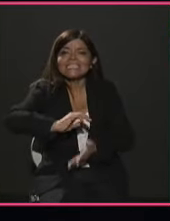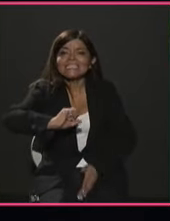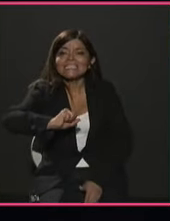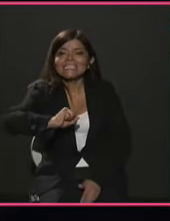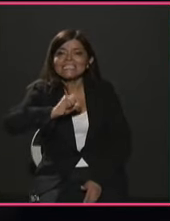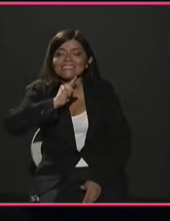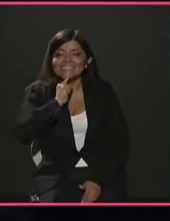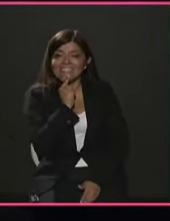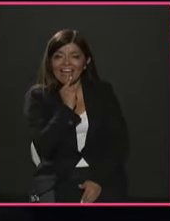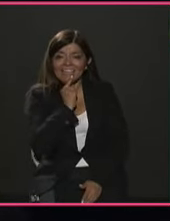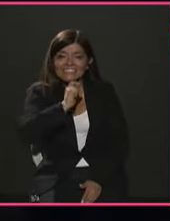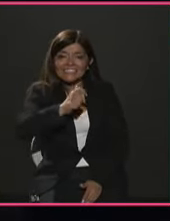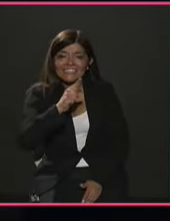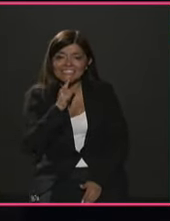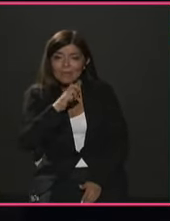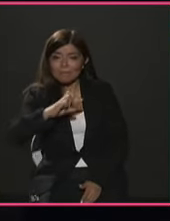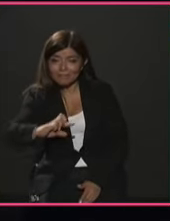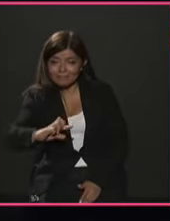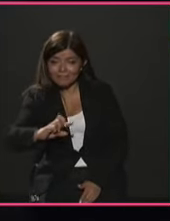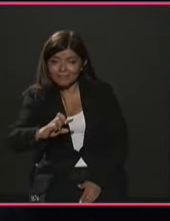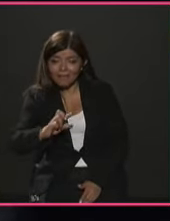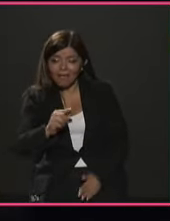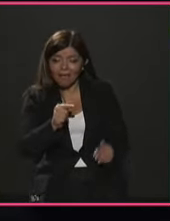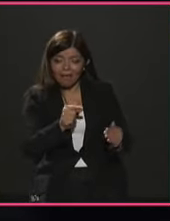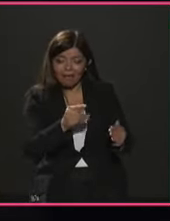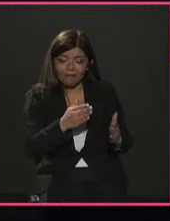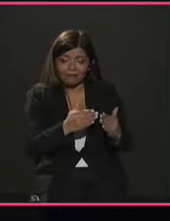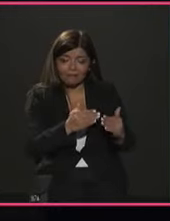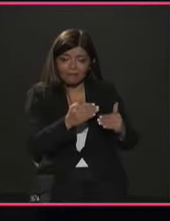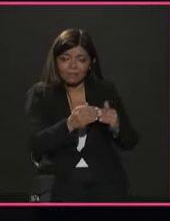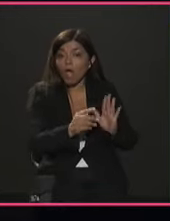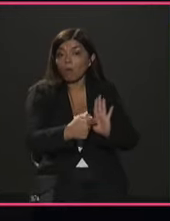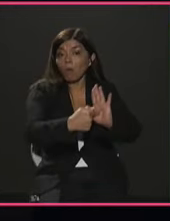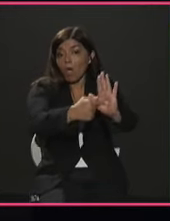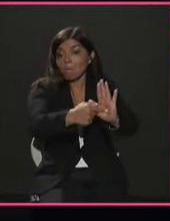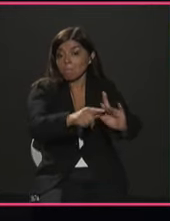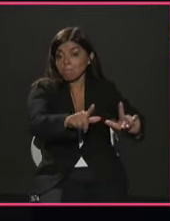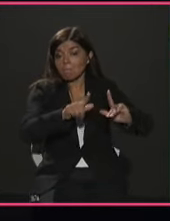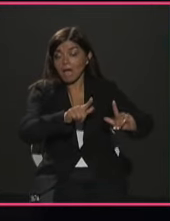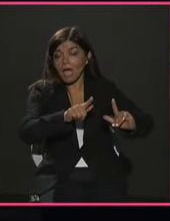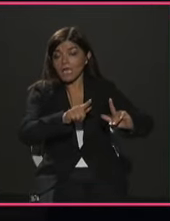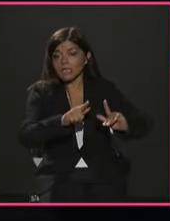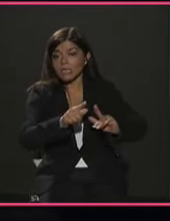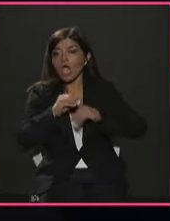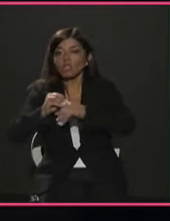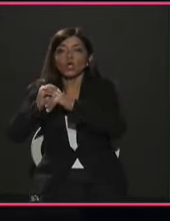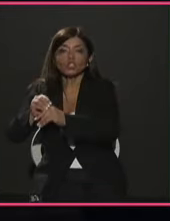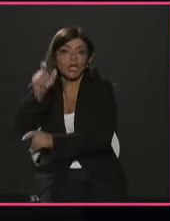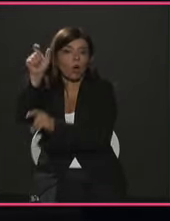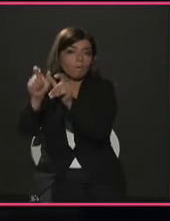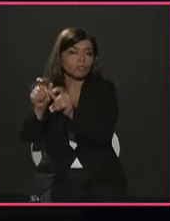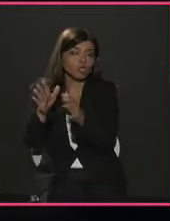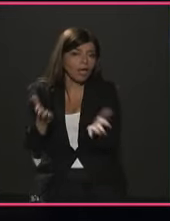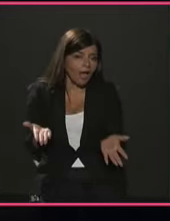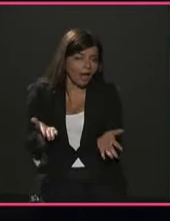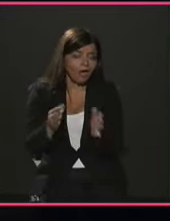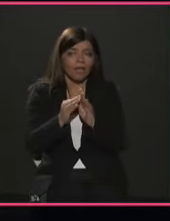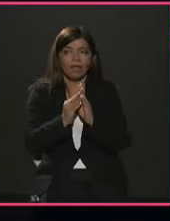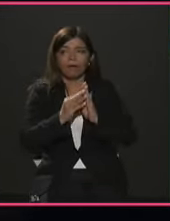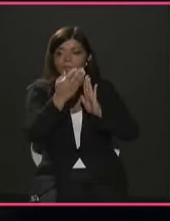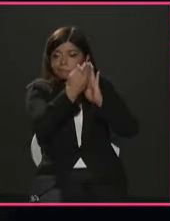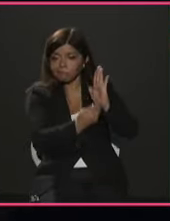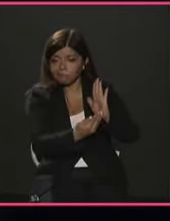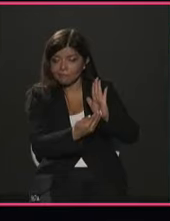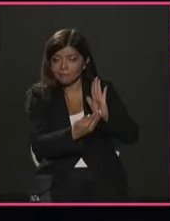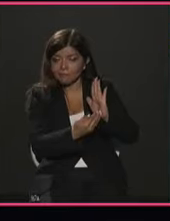fue iado camino que da les da imágenes le ofrece consejos personales ahora